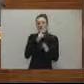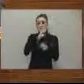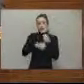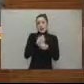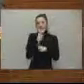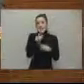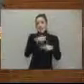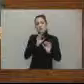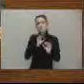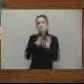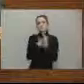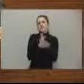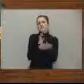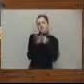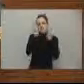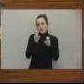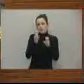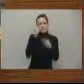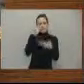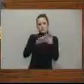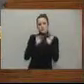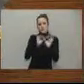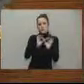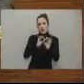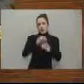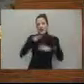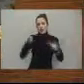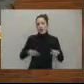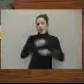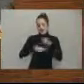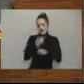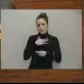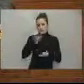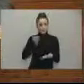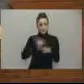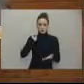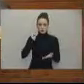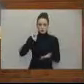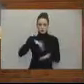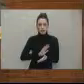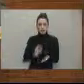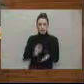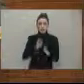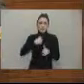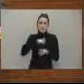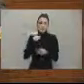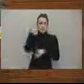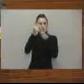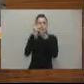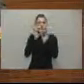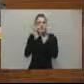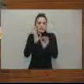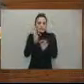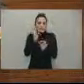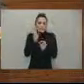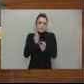concretas y prácticas que se pueden poner en vigor de manera inmediata. Nos parece que esa es la virtualidad que tienen, ese es el